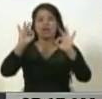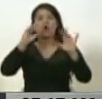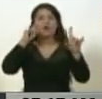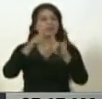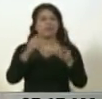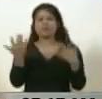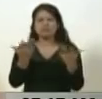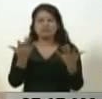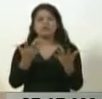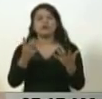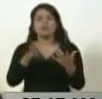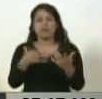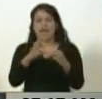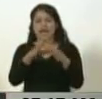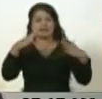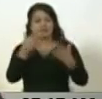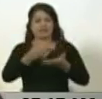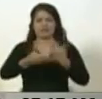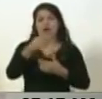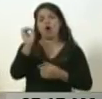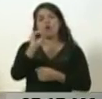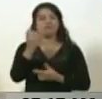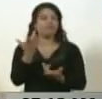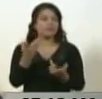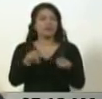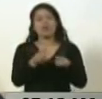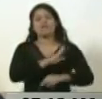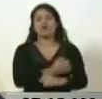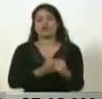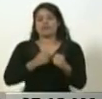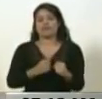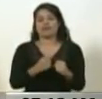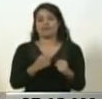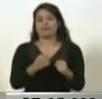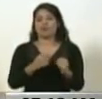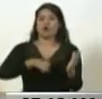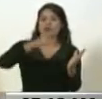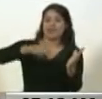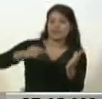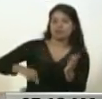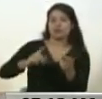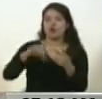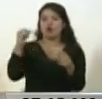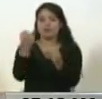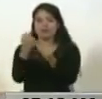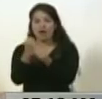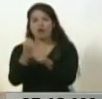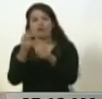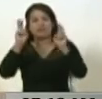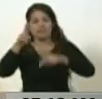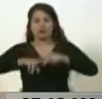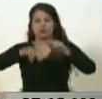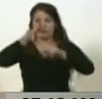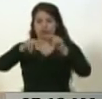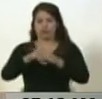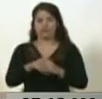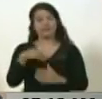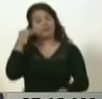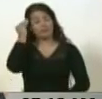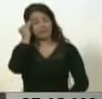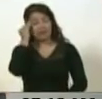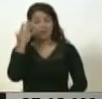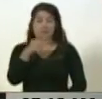finalidad también de reactivar o fortalecer la contratación, el empleo en el área de la construcción. Se tiene estimado que vamos